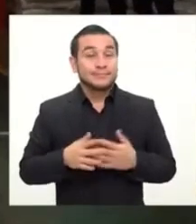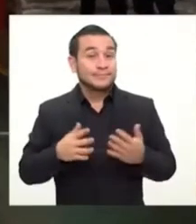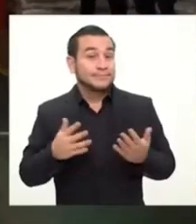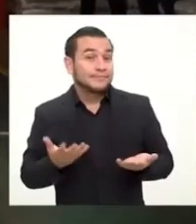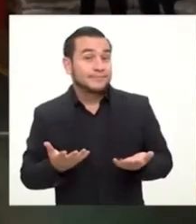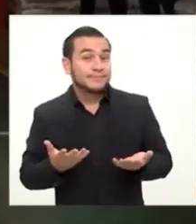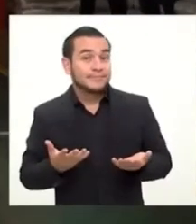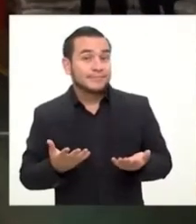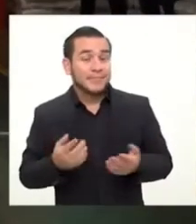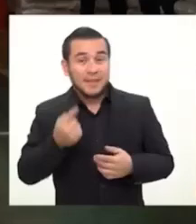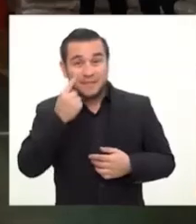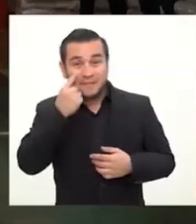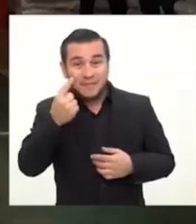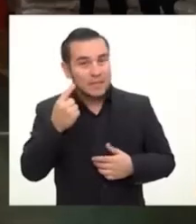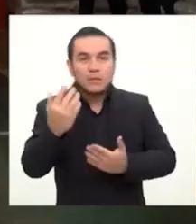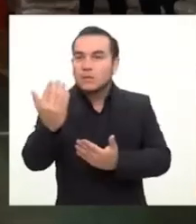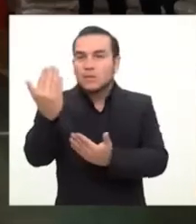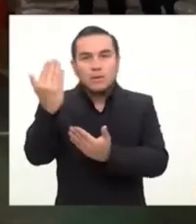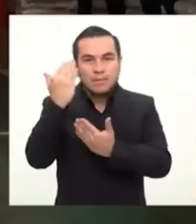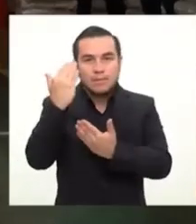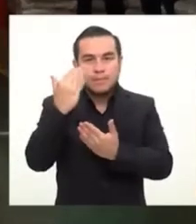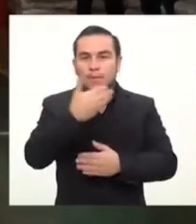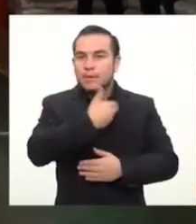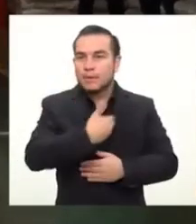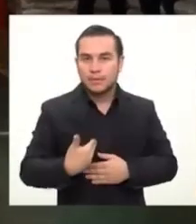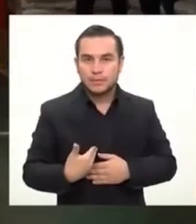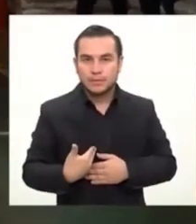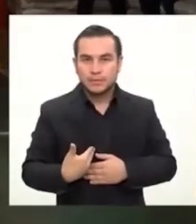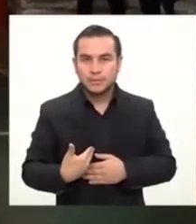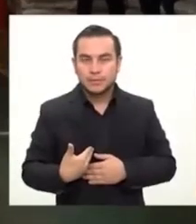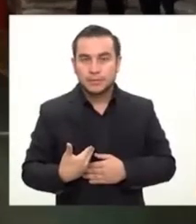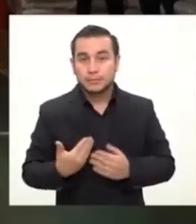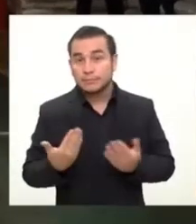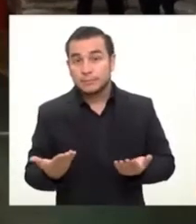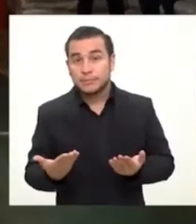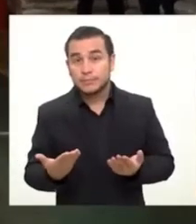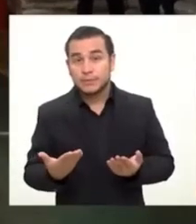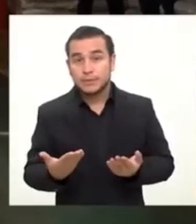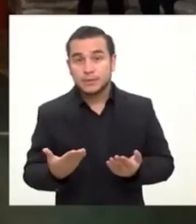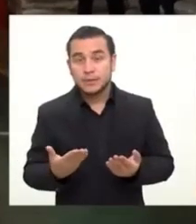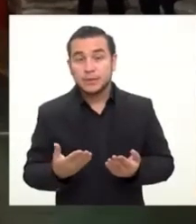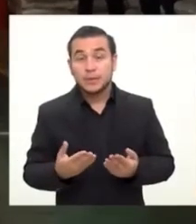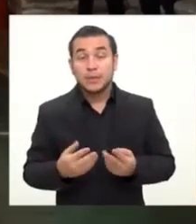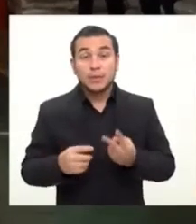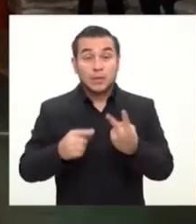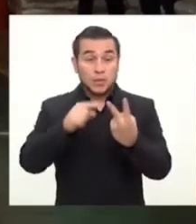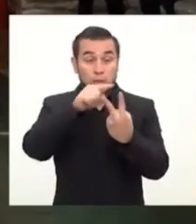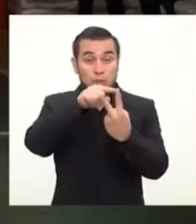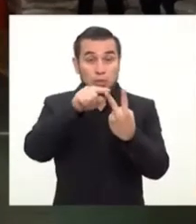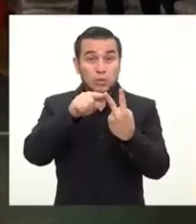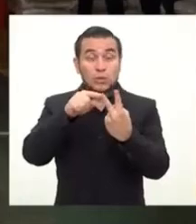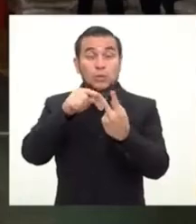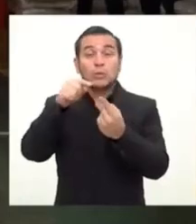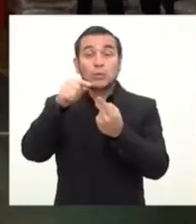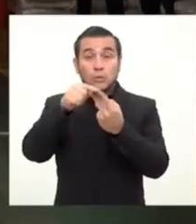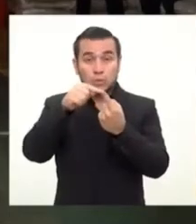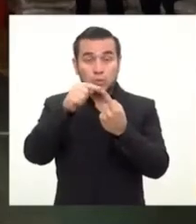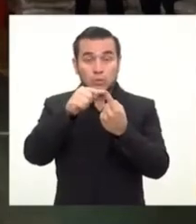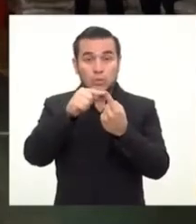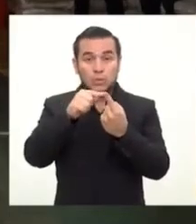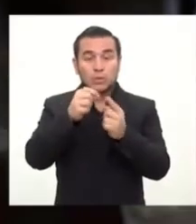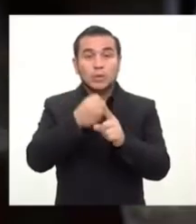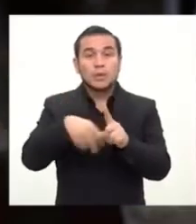pero después de esta bofetada que hemos recibido de los otros dos poderes del estado